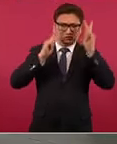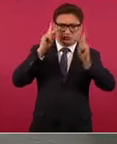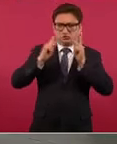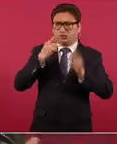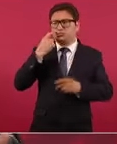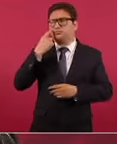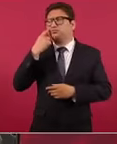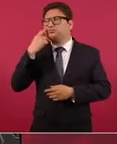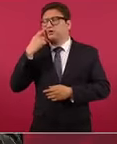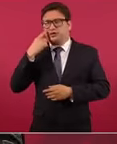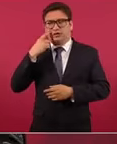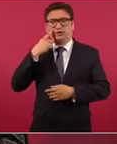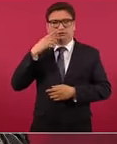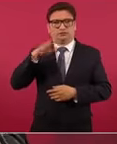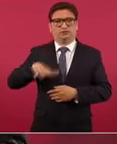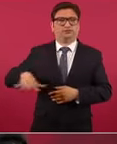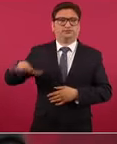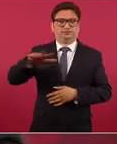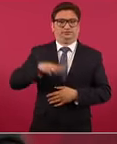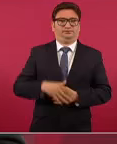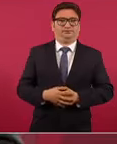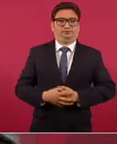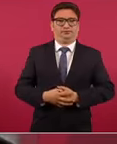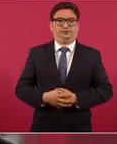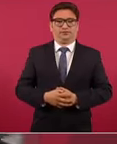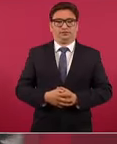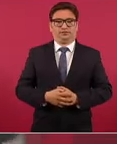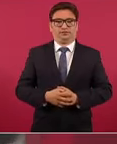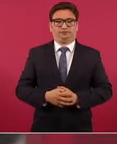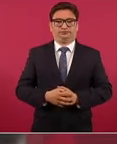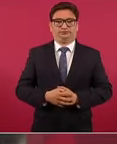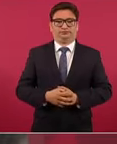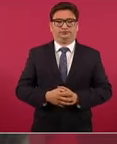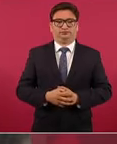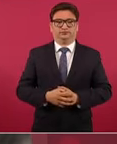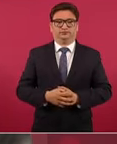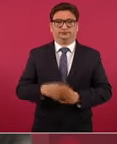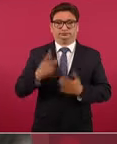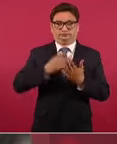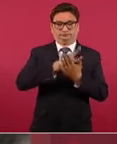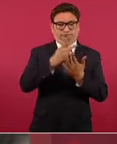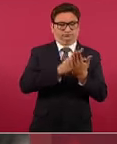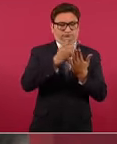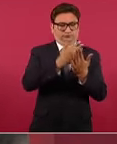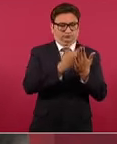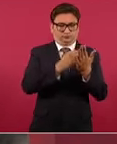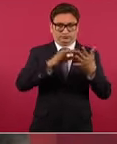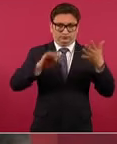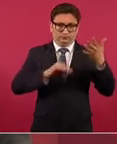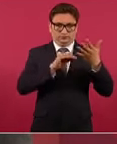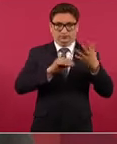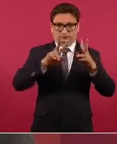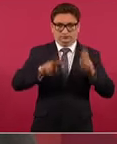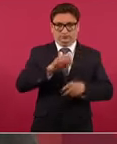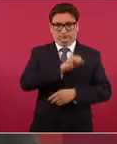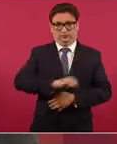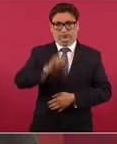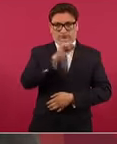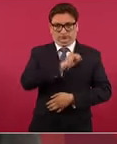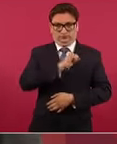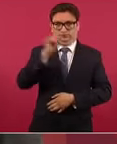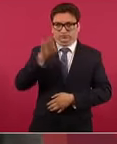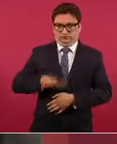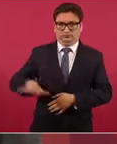es parte de el programa de salud pública